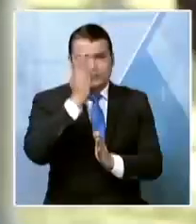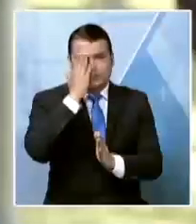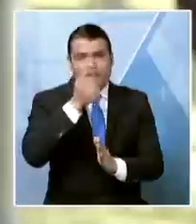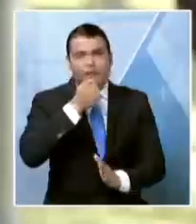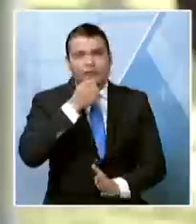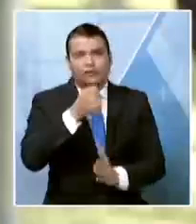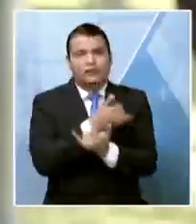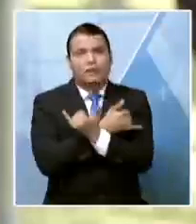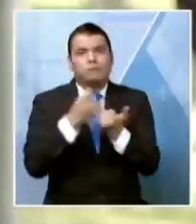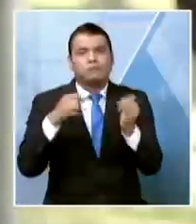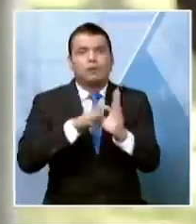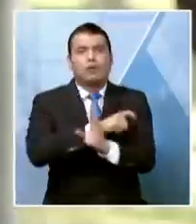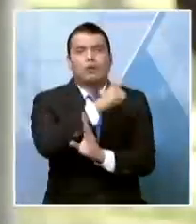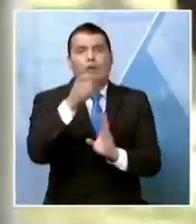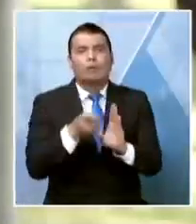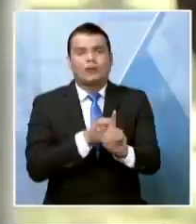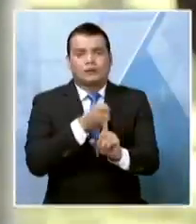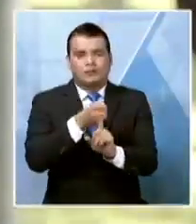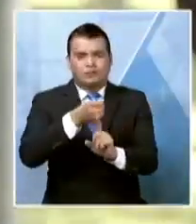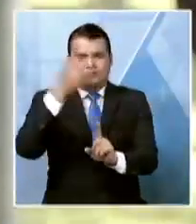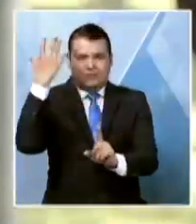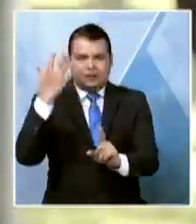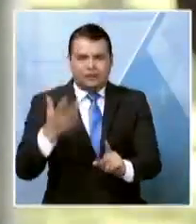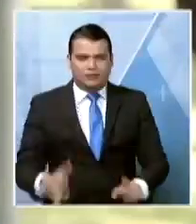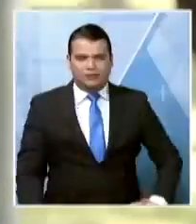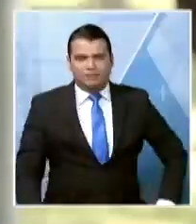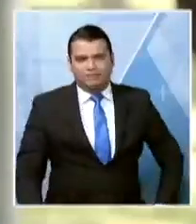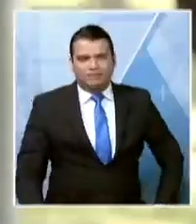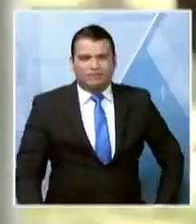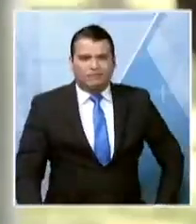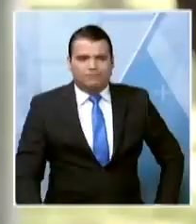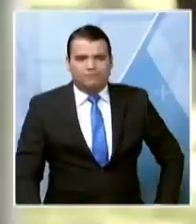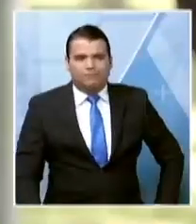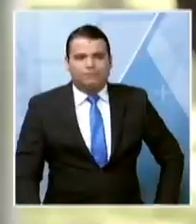Valle. Sigan ustedes conectados con más información porque el noticiero 90 Minutos está en ti, está en todas partes.